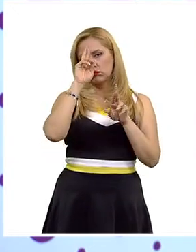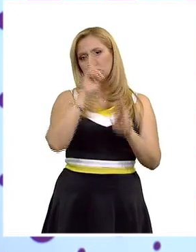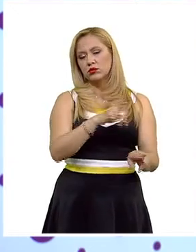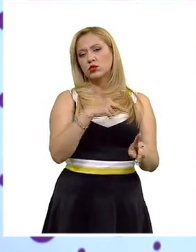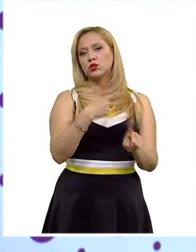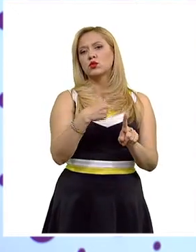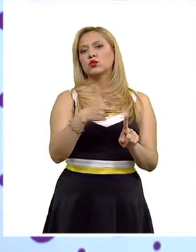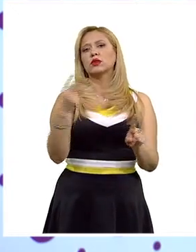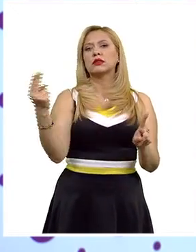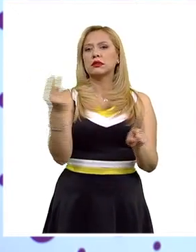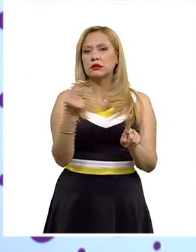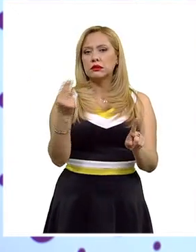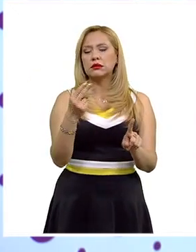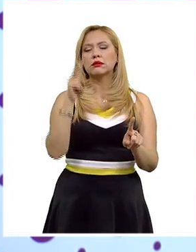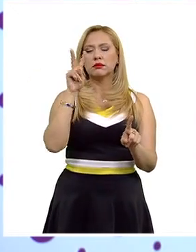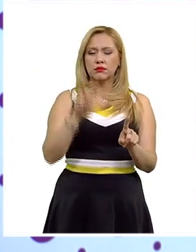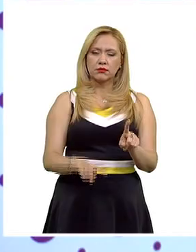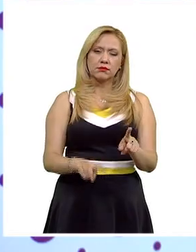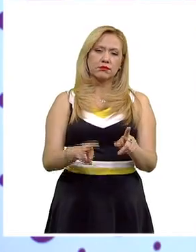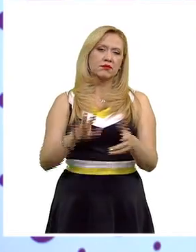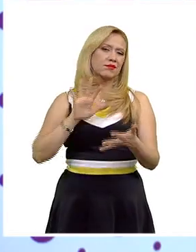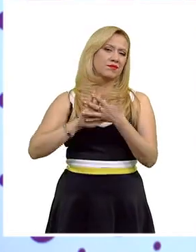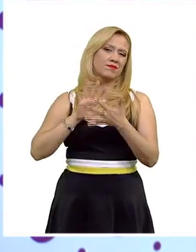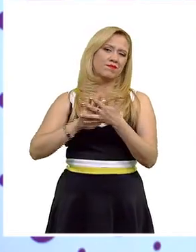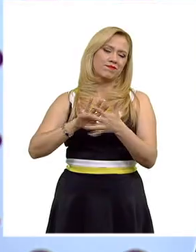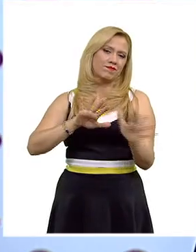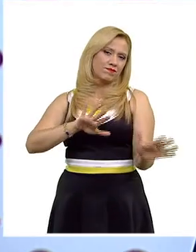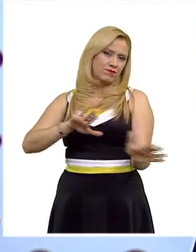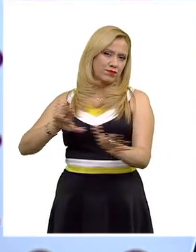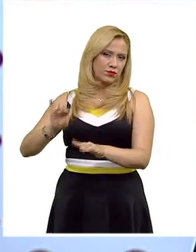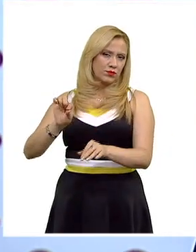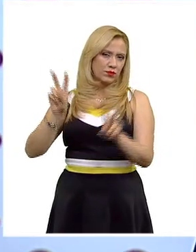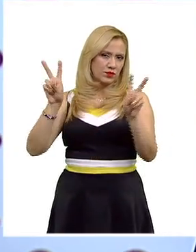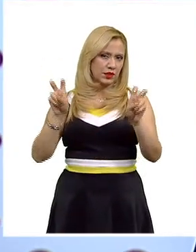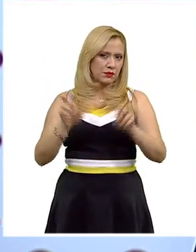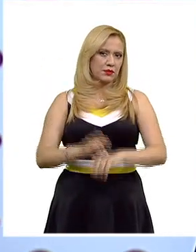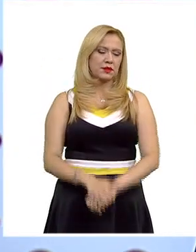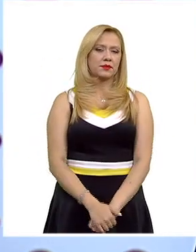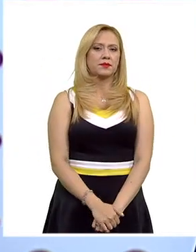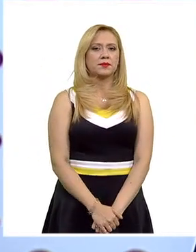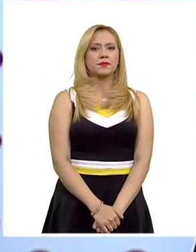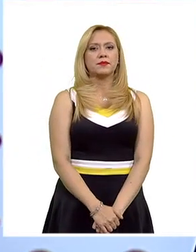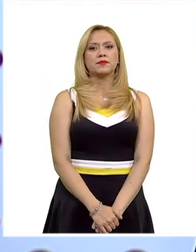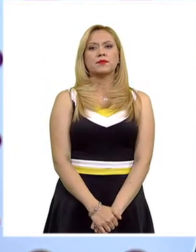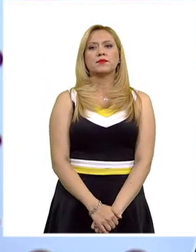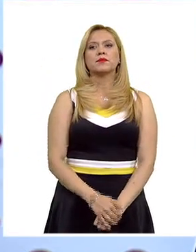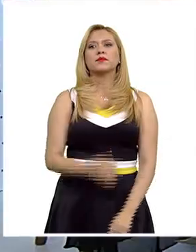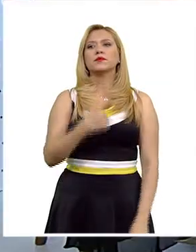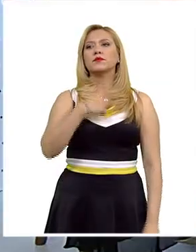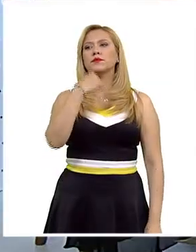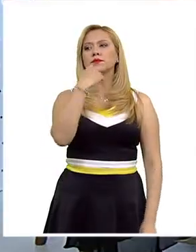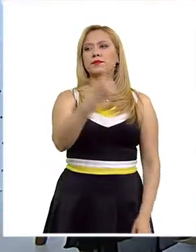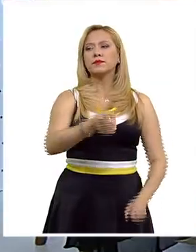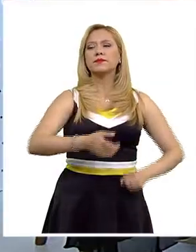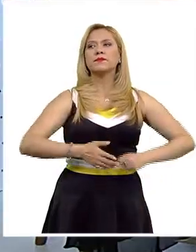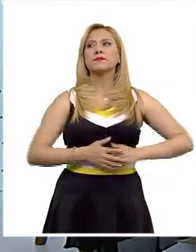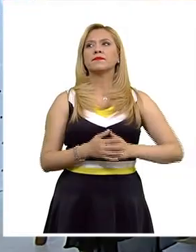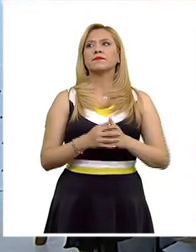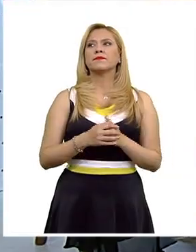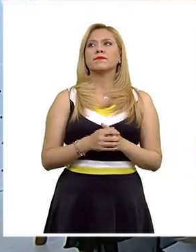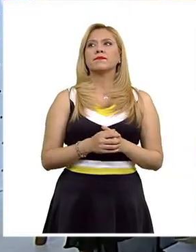sus necesidades y excedan lo penal. Muy bien. Nicole. Sí, pues nada más insistir